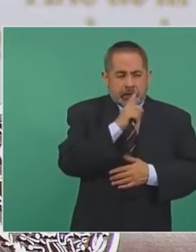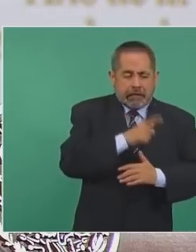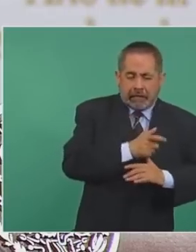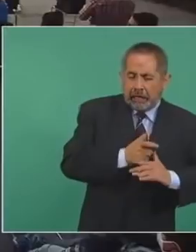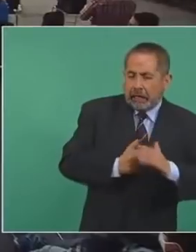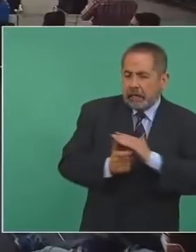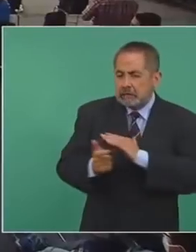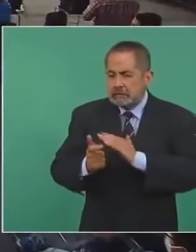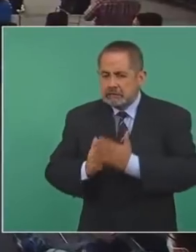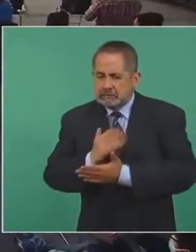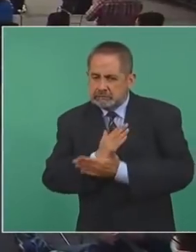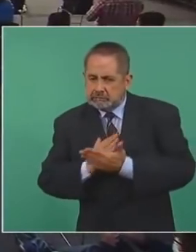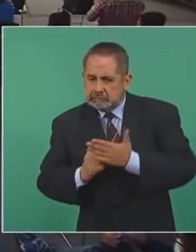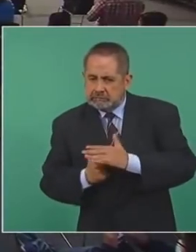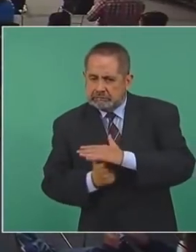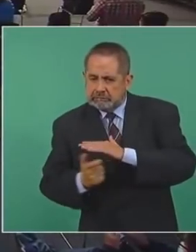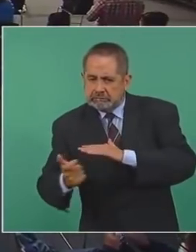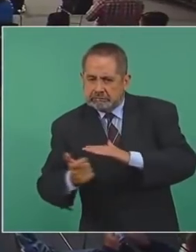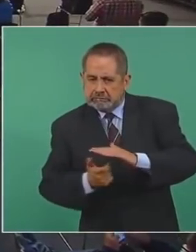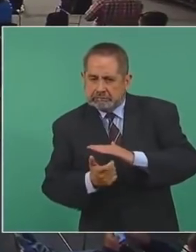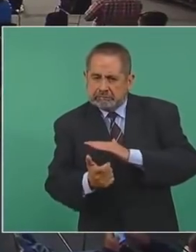sobornos, con moches,